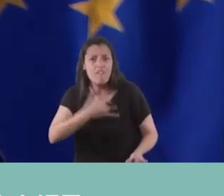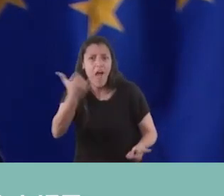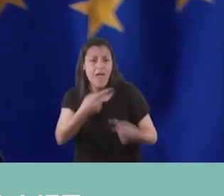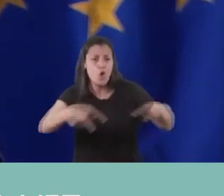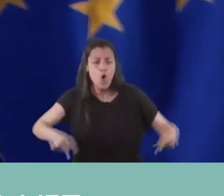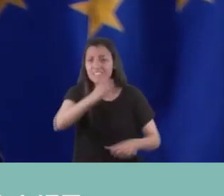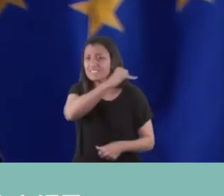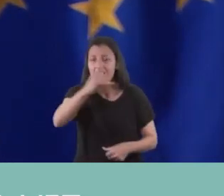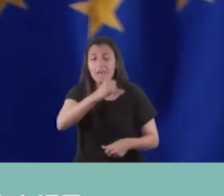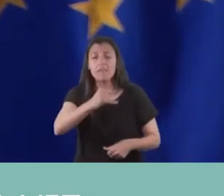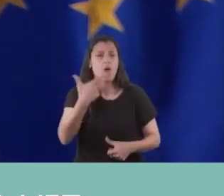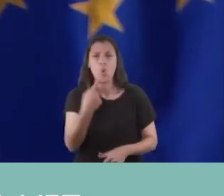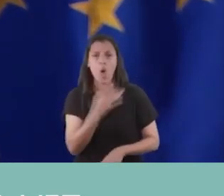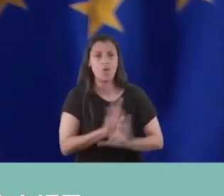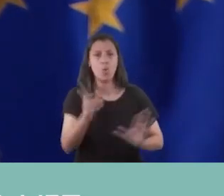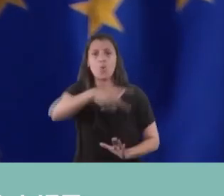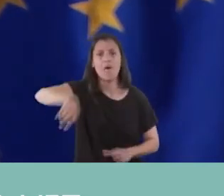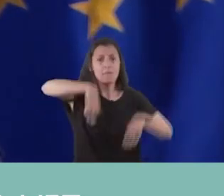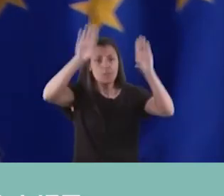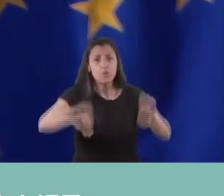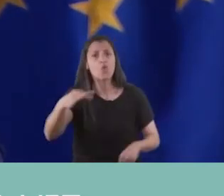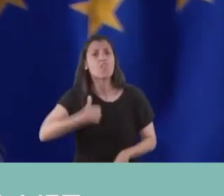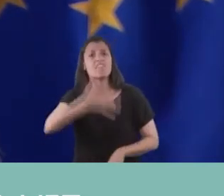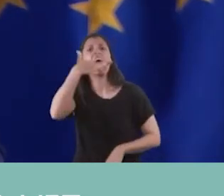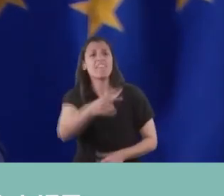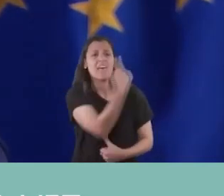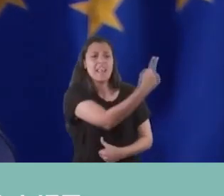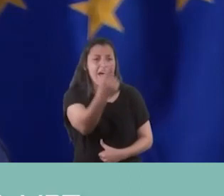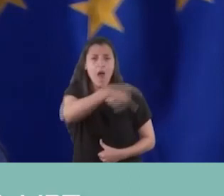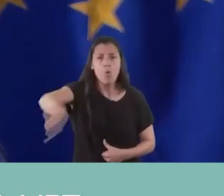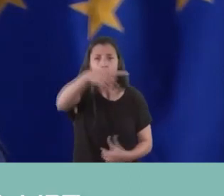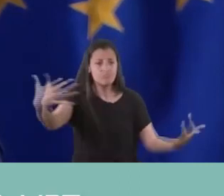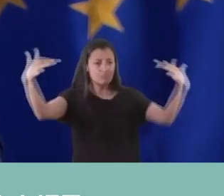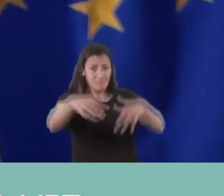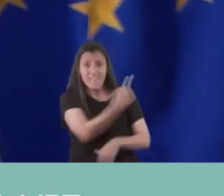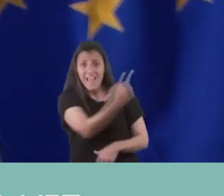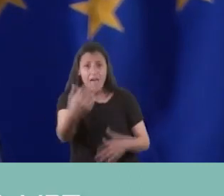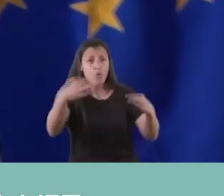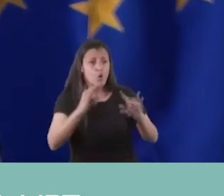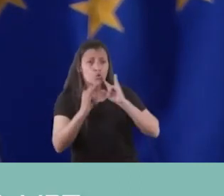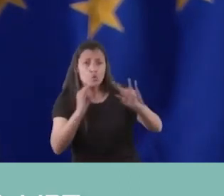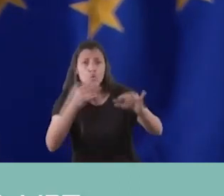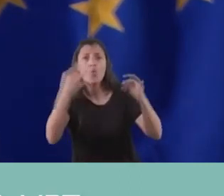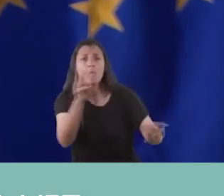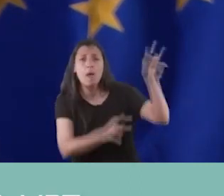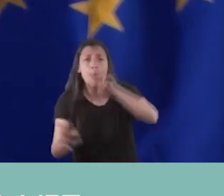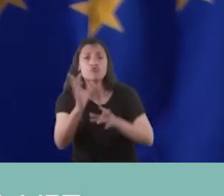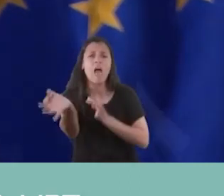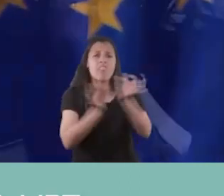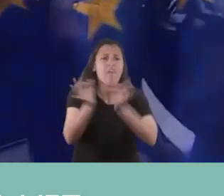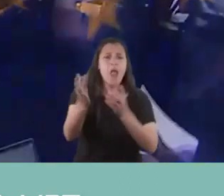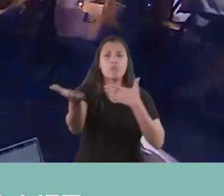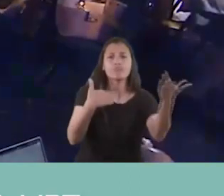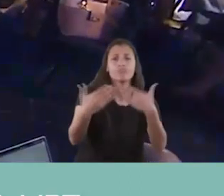que definitivamente debemos entender que lo que cada uno de nosotros tiene que hacer es construir puentes, no